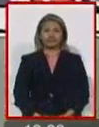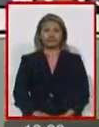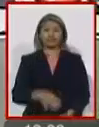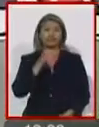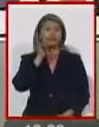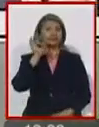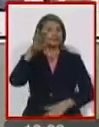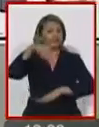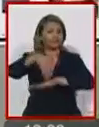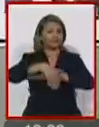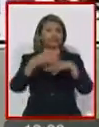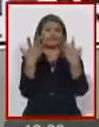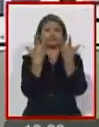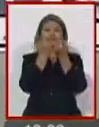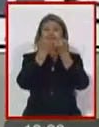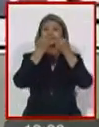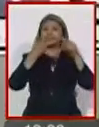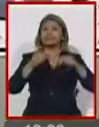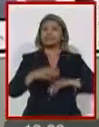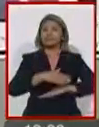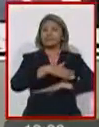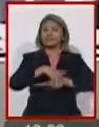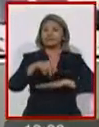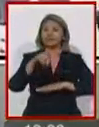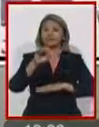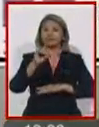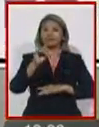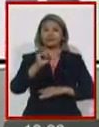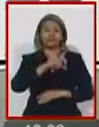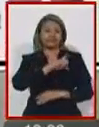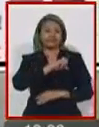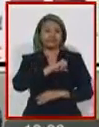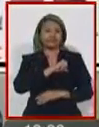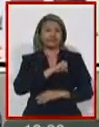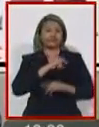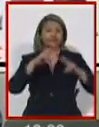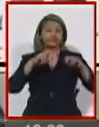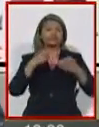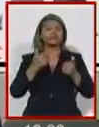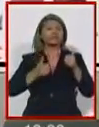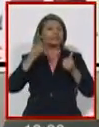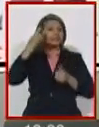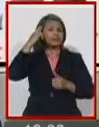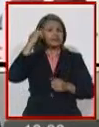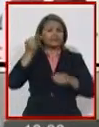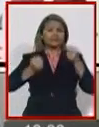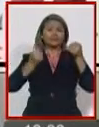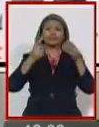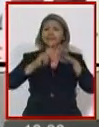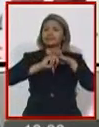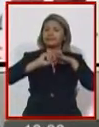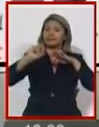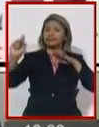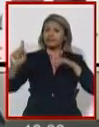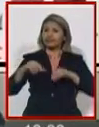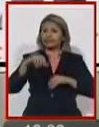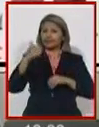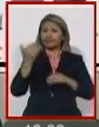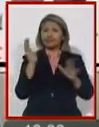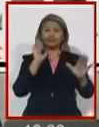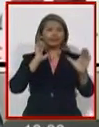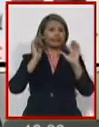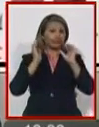Y anoche se ha registrado un accidente de tránsito en la zona de Los Lotes. La policía está investigando las causas porque uno de los conductores se dio a la fuga y el